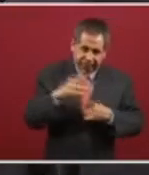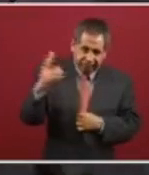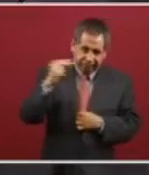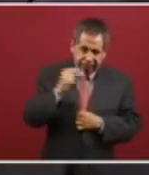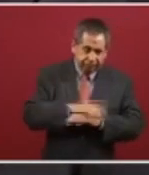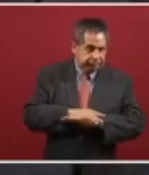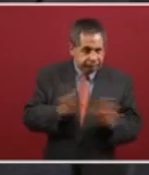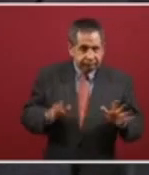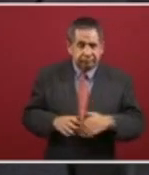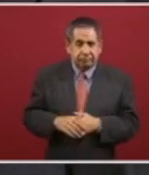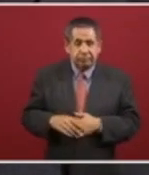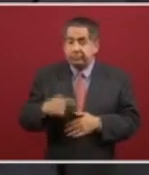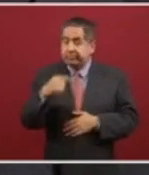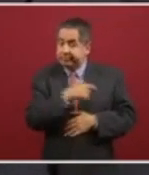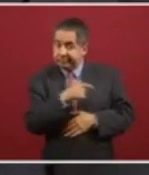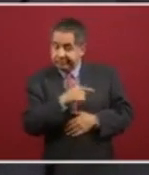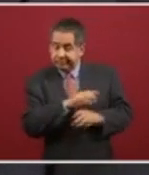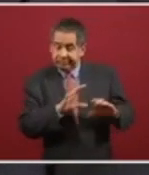Querían convertir